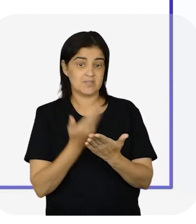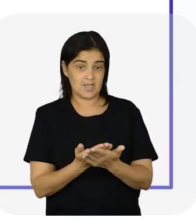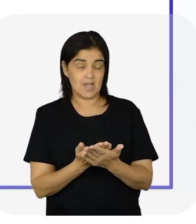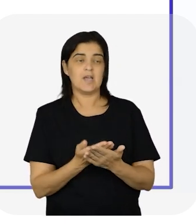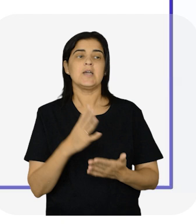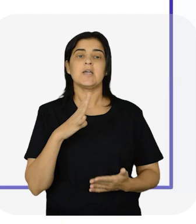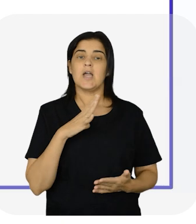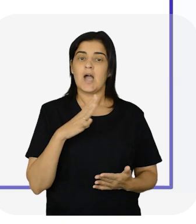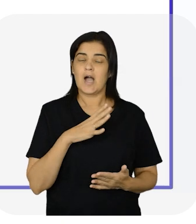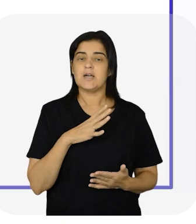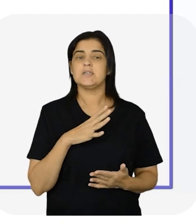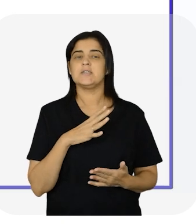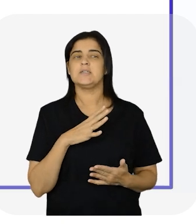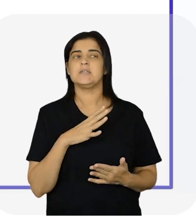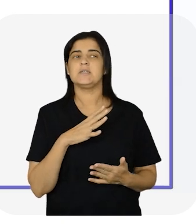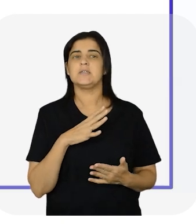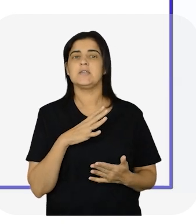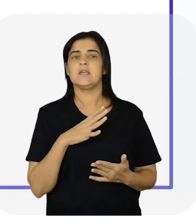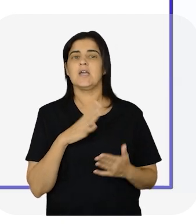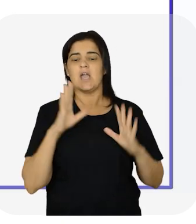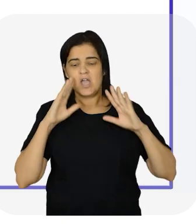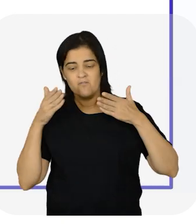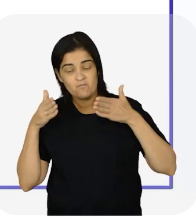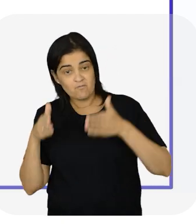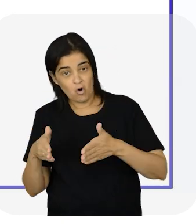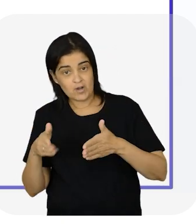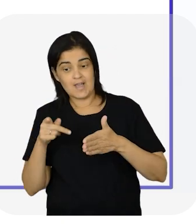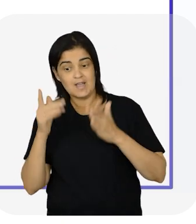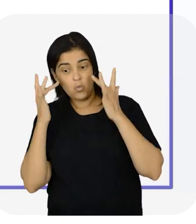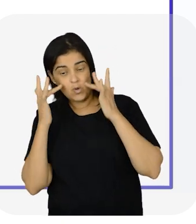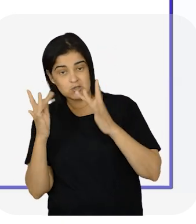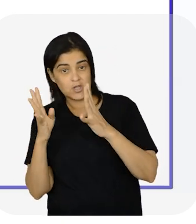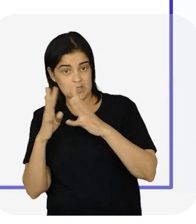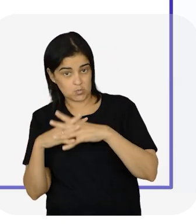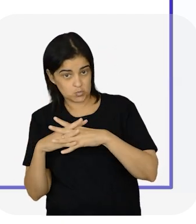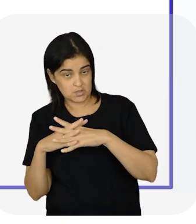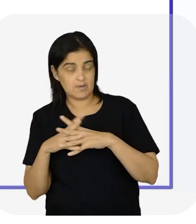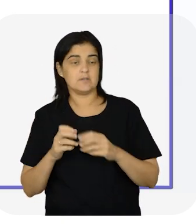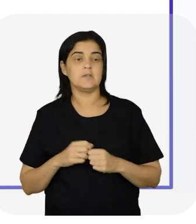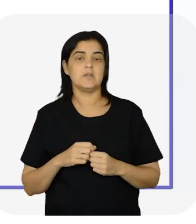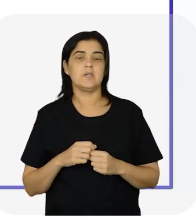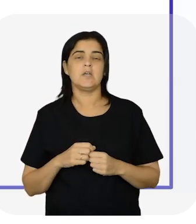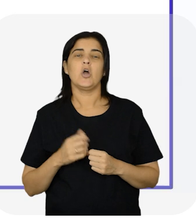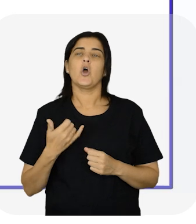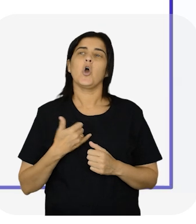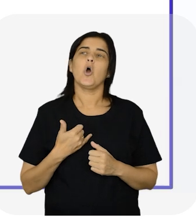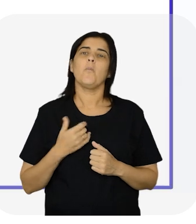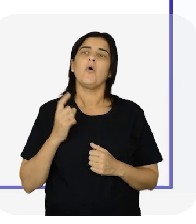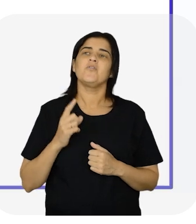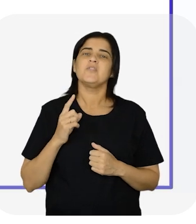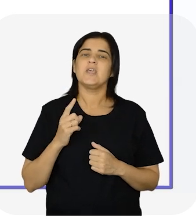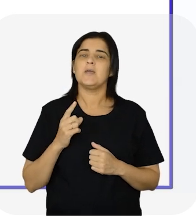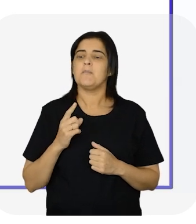que existen tensiones entre el enfoque planteado desde la educación inclusiva, cómo debería de ser